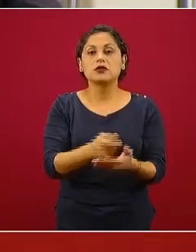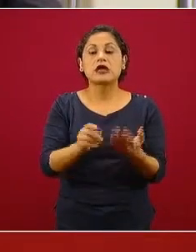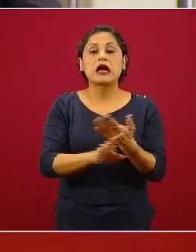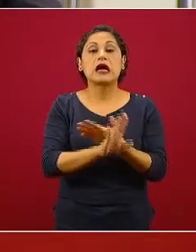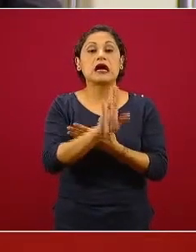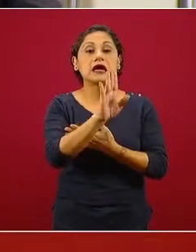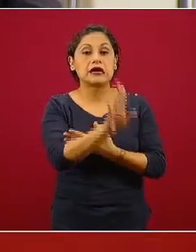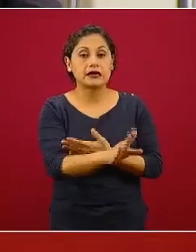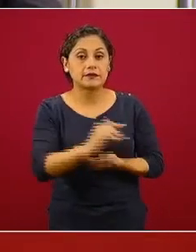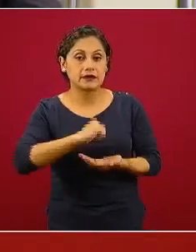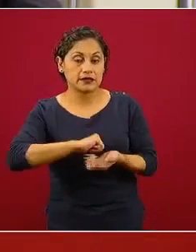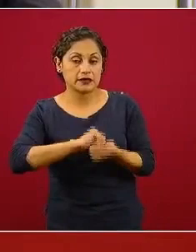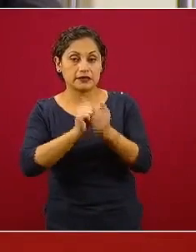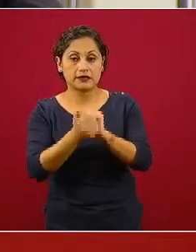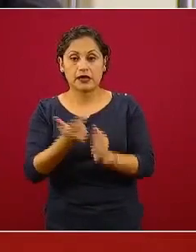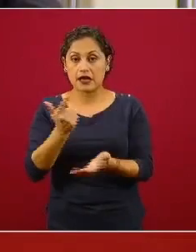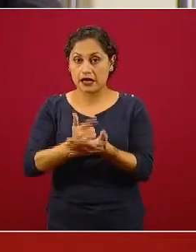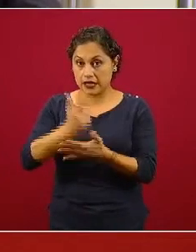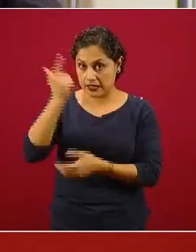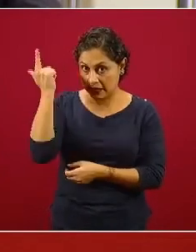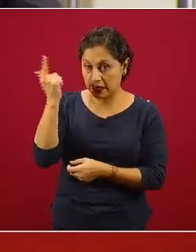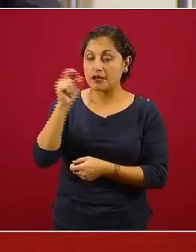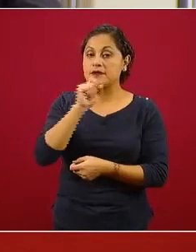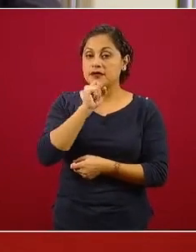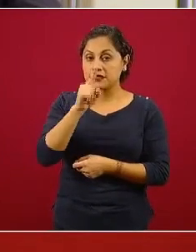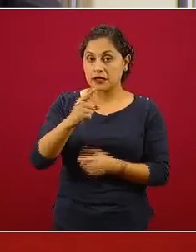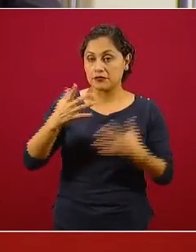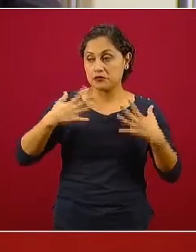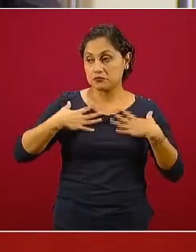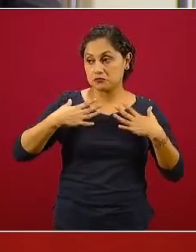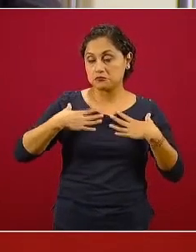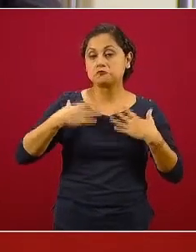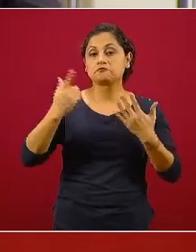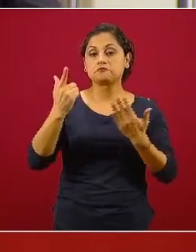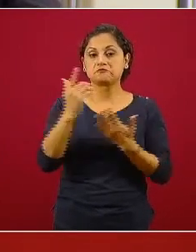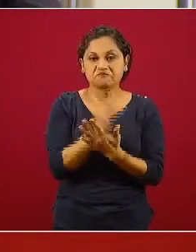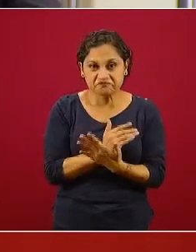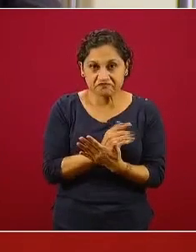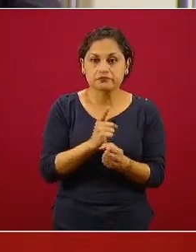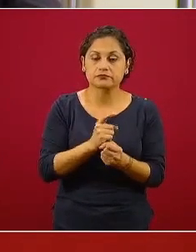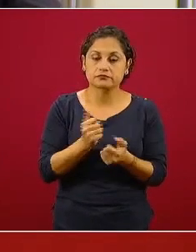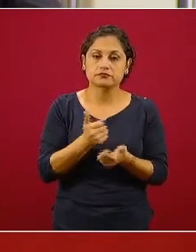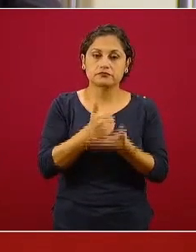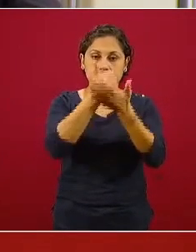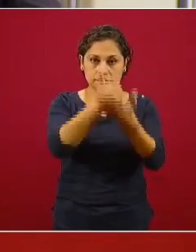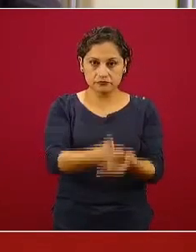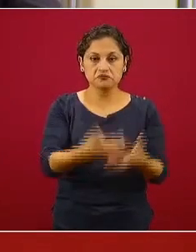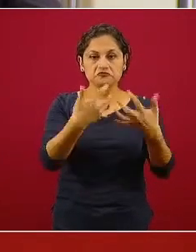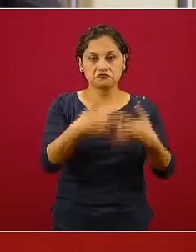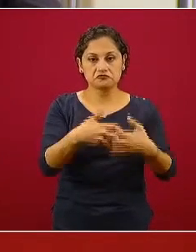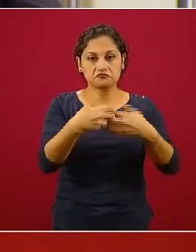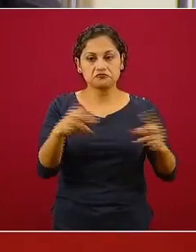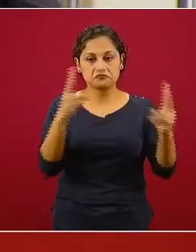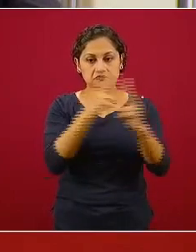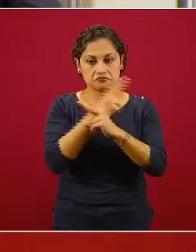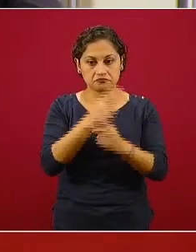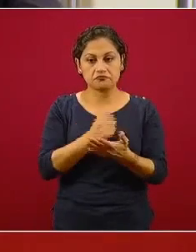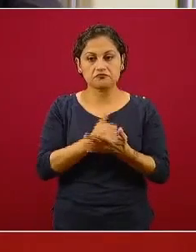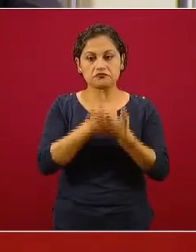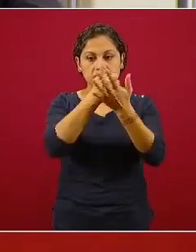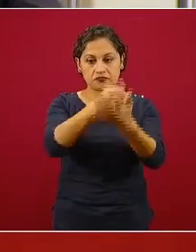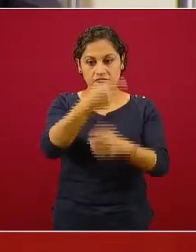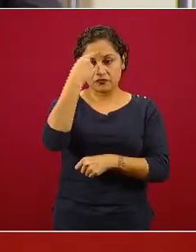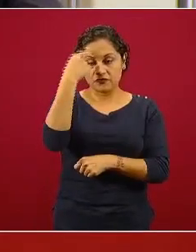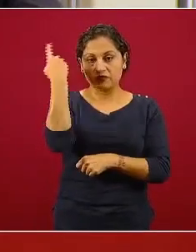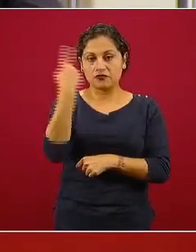decúbito prolongado, prevenir la disminución de la capacidad pulmonar y brinda apoyo a la ventilación mecánica, procurando evitar una disfunción